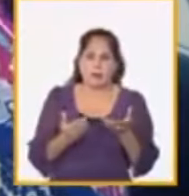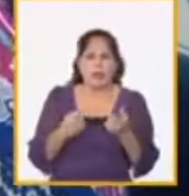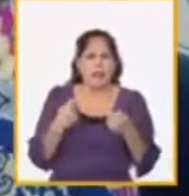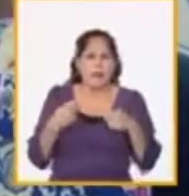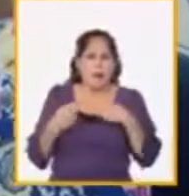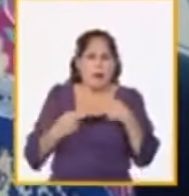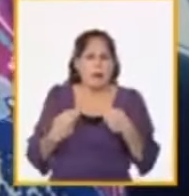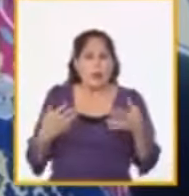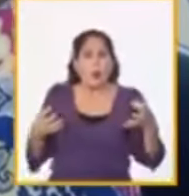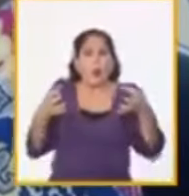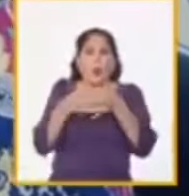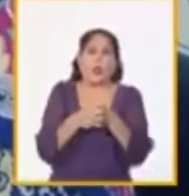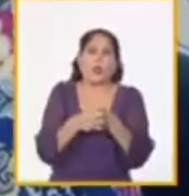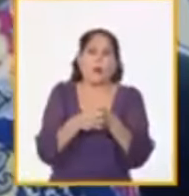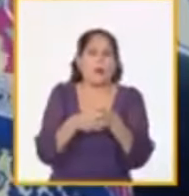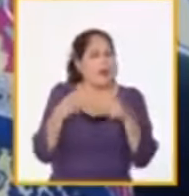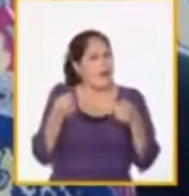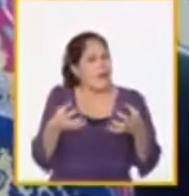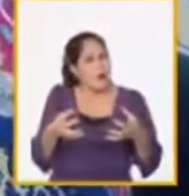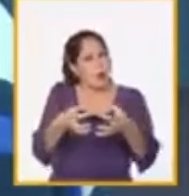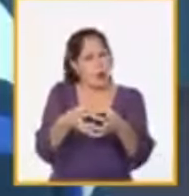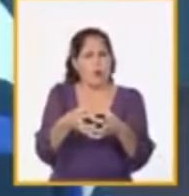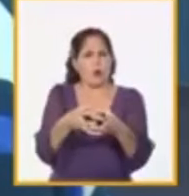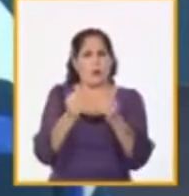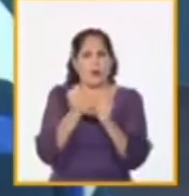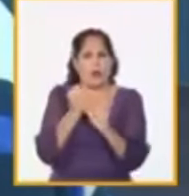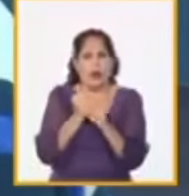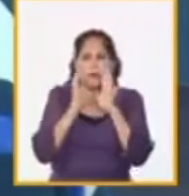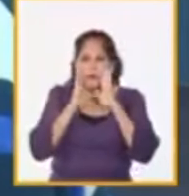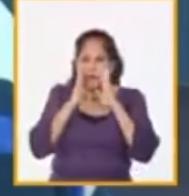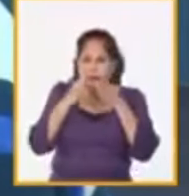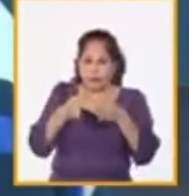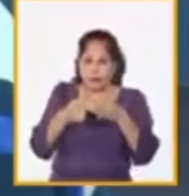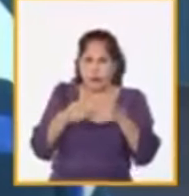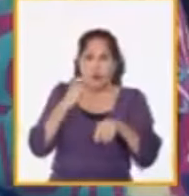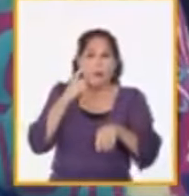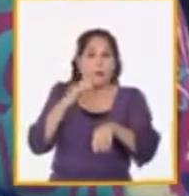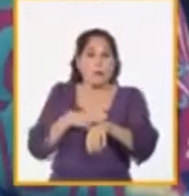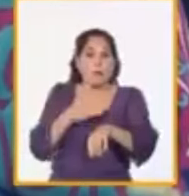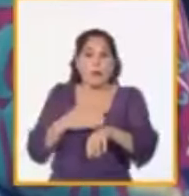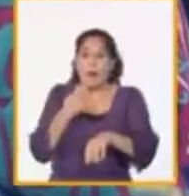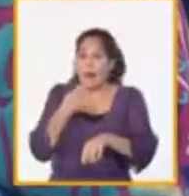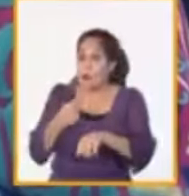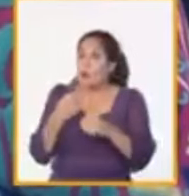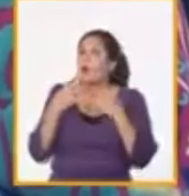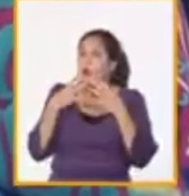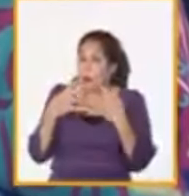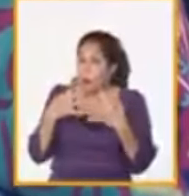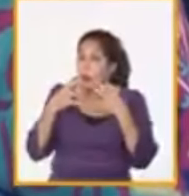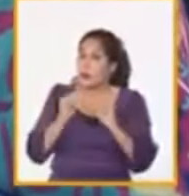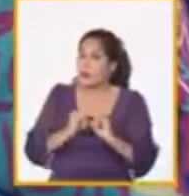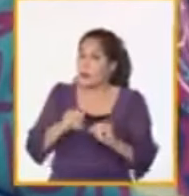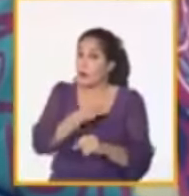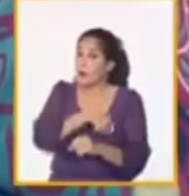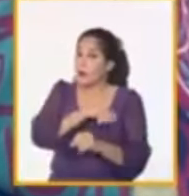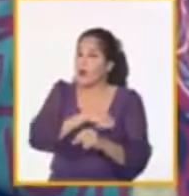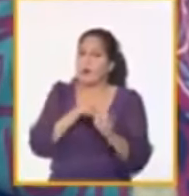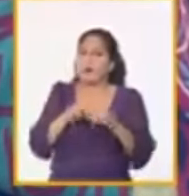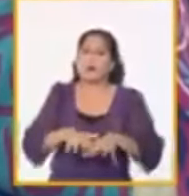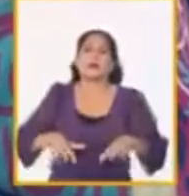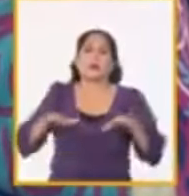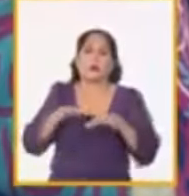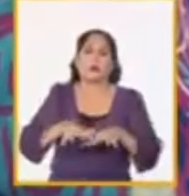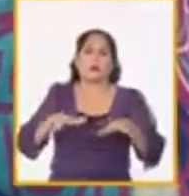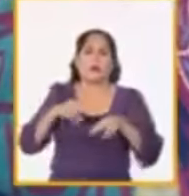hacer es unirlos todos. Y todo el mundo en función. Chatman Guao insistió en la importancia de informar a la población de todo cuanto